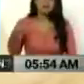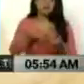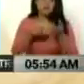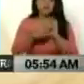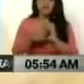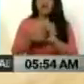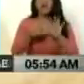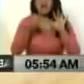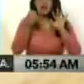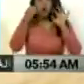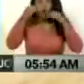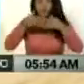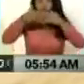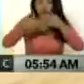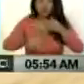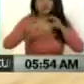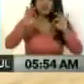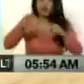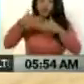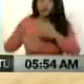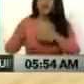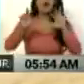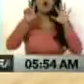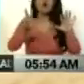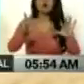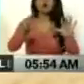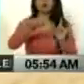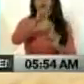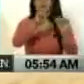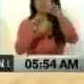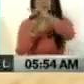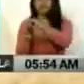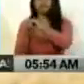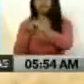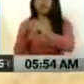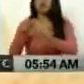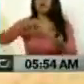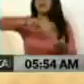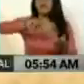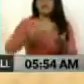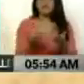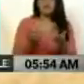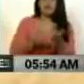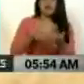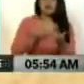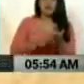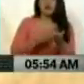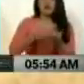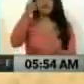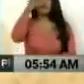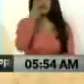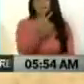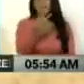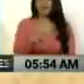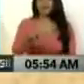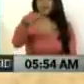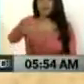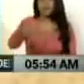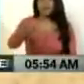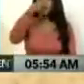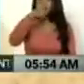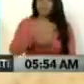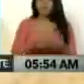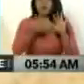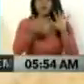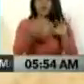las estrellas serán en adelante de 8. Dado, firmado de mi mano, el 20 de noviembre